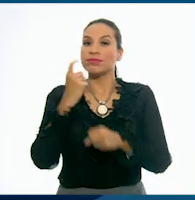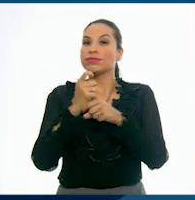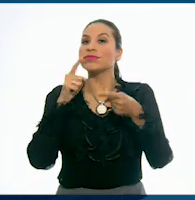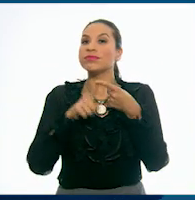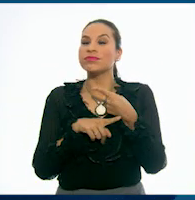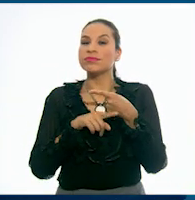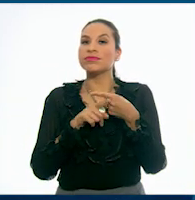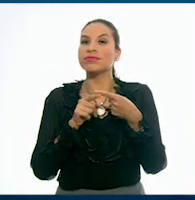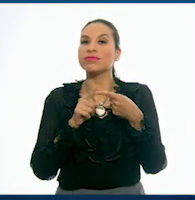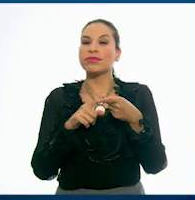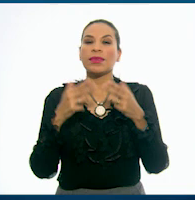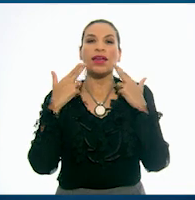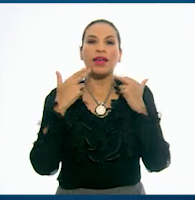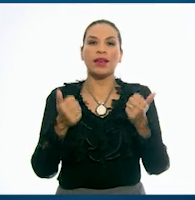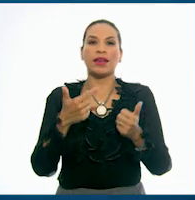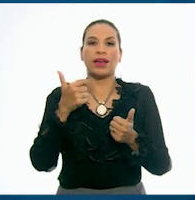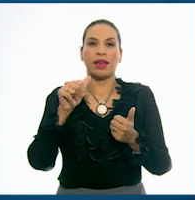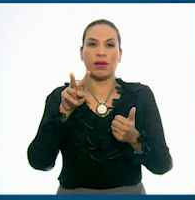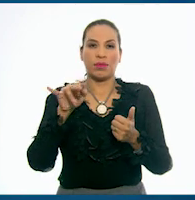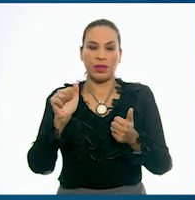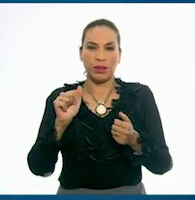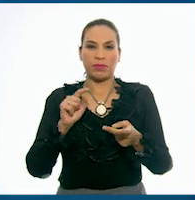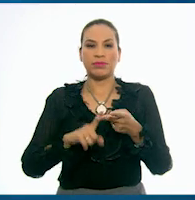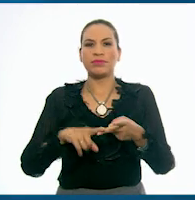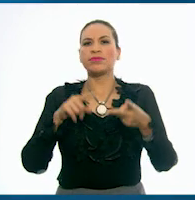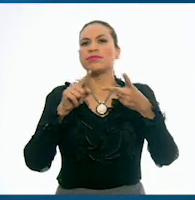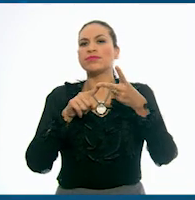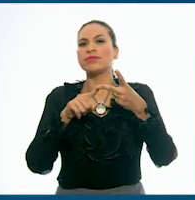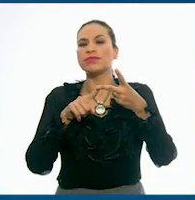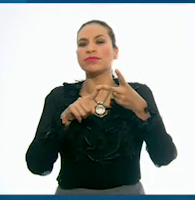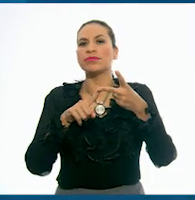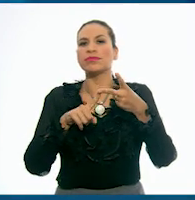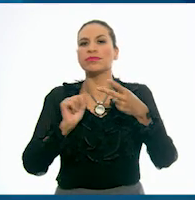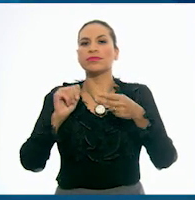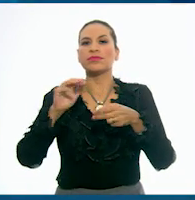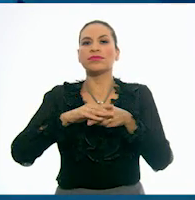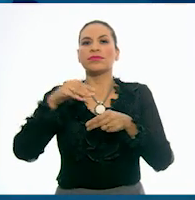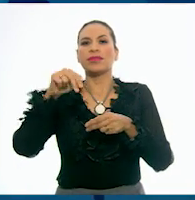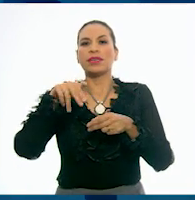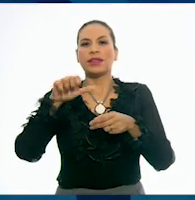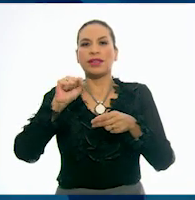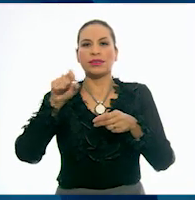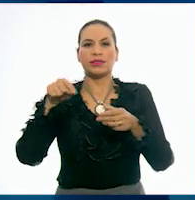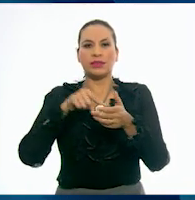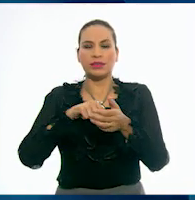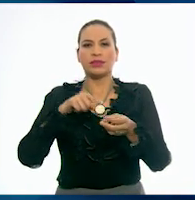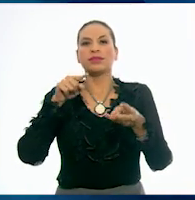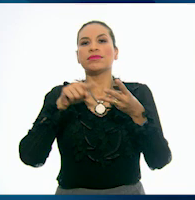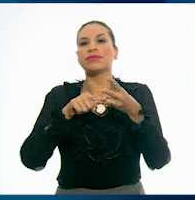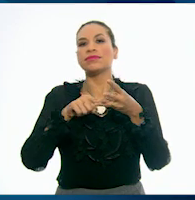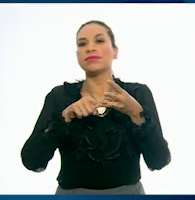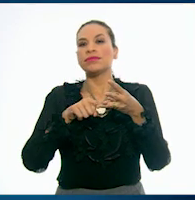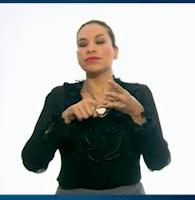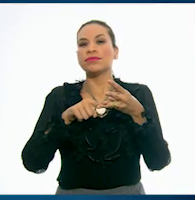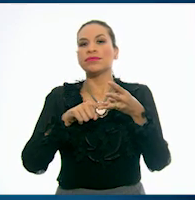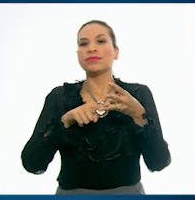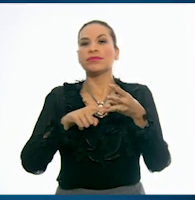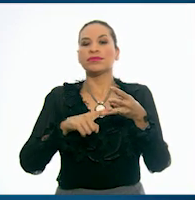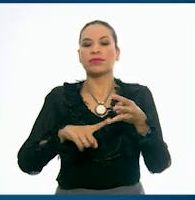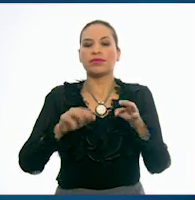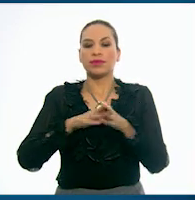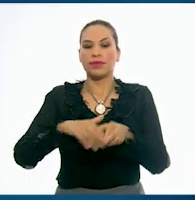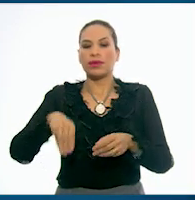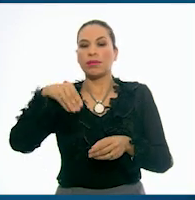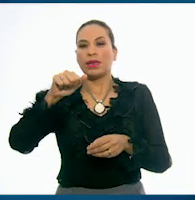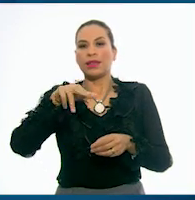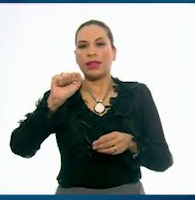opción, la hacienda de La Gavia y Peotillos. Segunda opción, las minas de Mulegé y Nacosari. O tercera opción, la mina de Cananea y